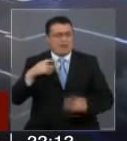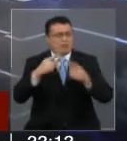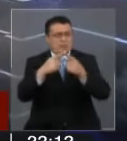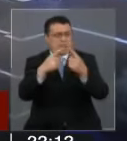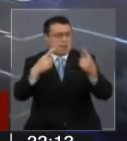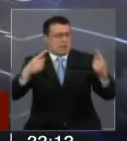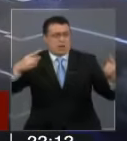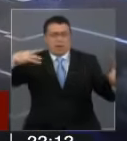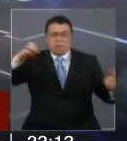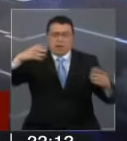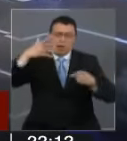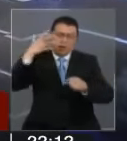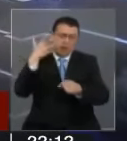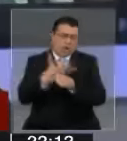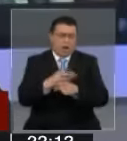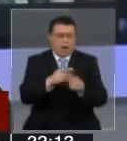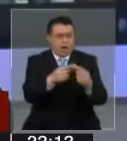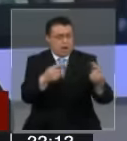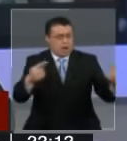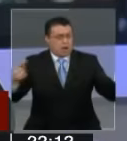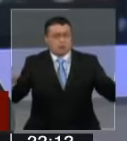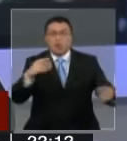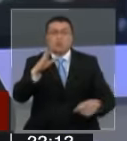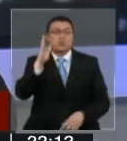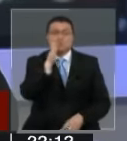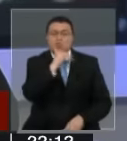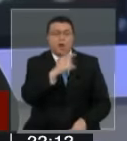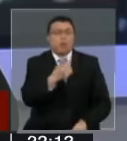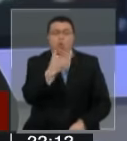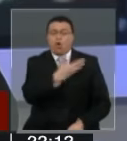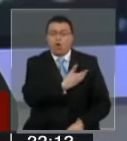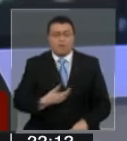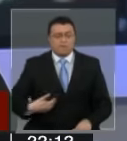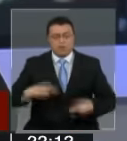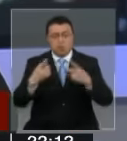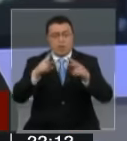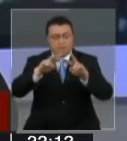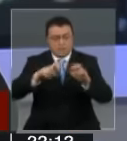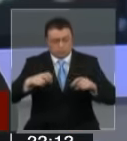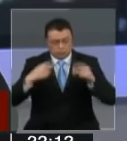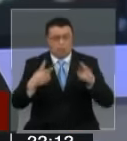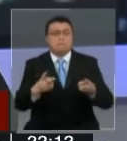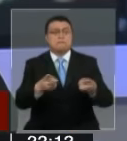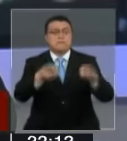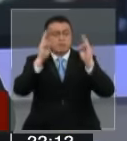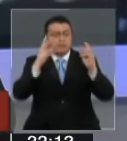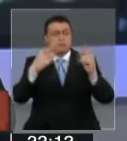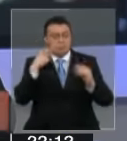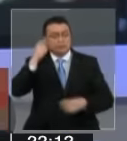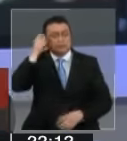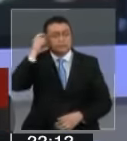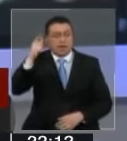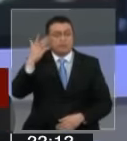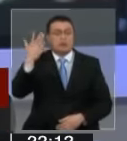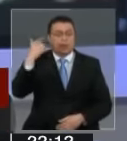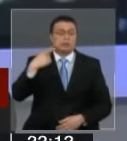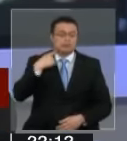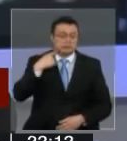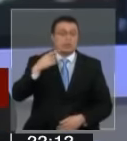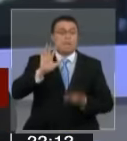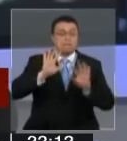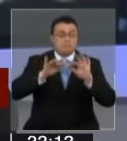nosotros no haya hecho, bajo ningún gobierno, no haya invertido en una investigación que permita saber los efectos reales